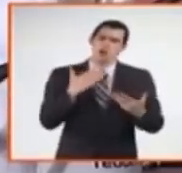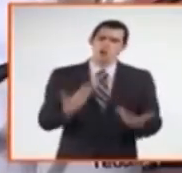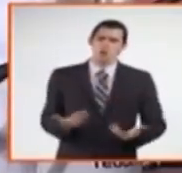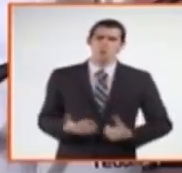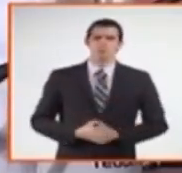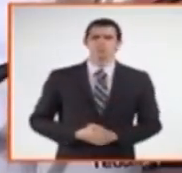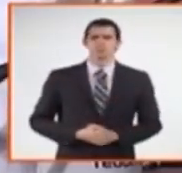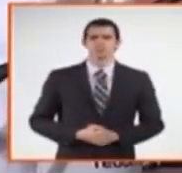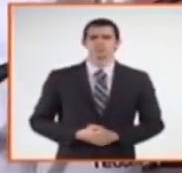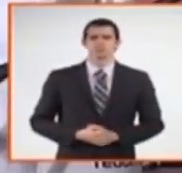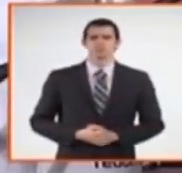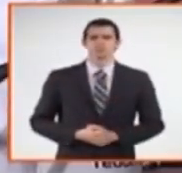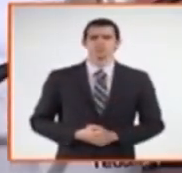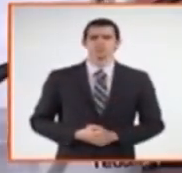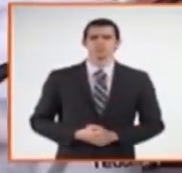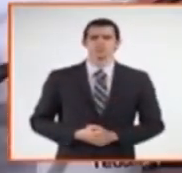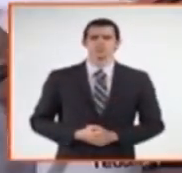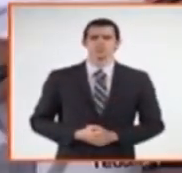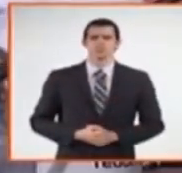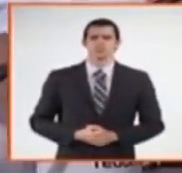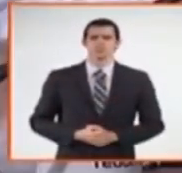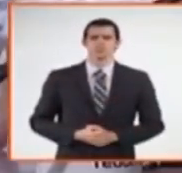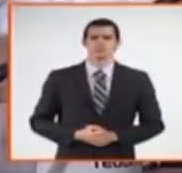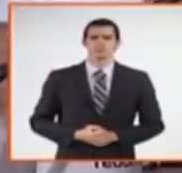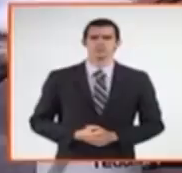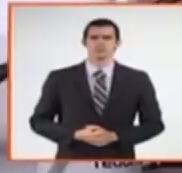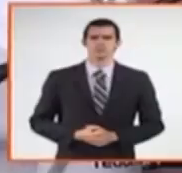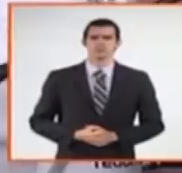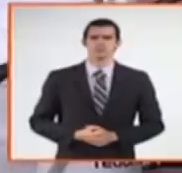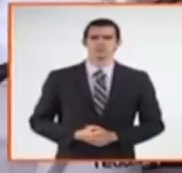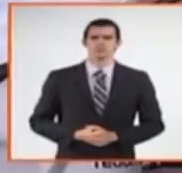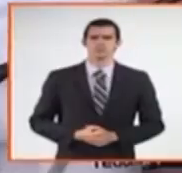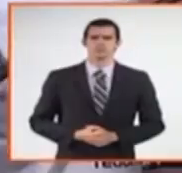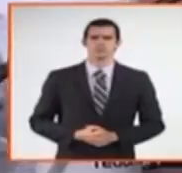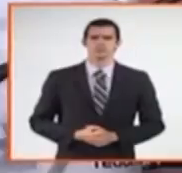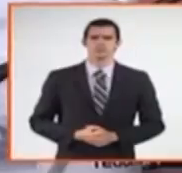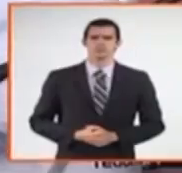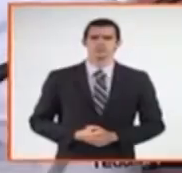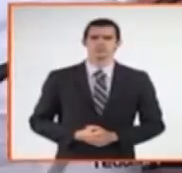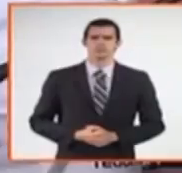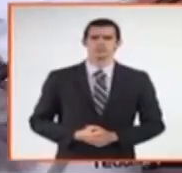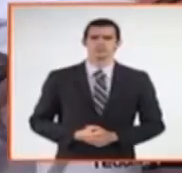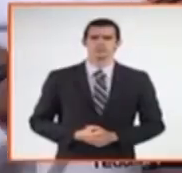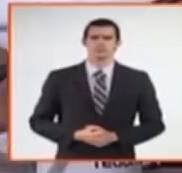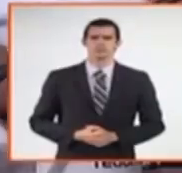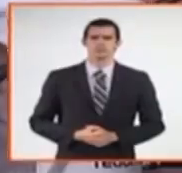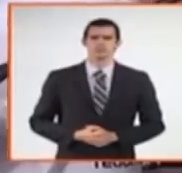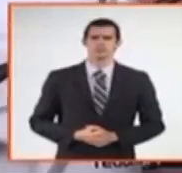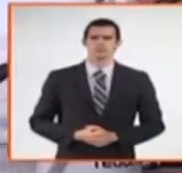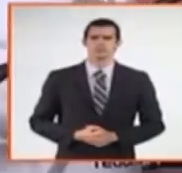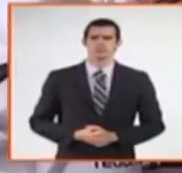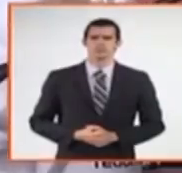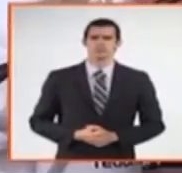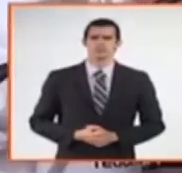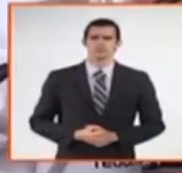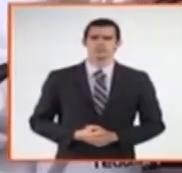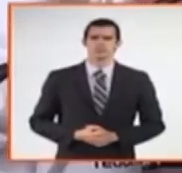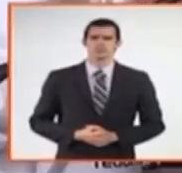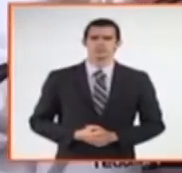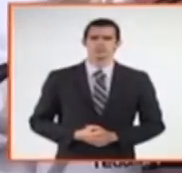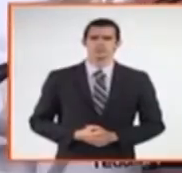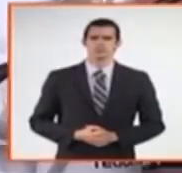año siempre nos diseñamos en los diseños que se hicieron la estrategia los cronograma de trabajos